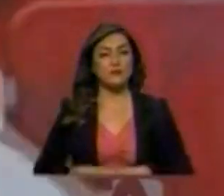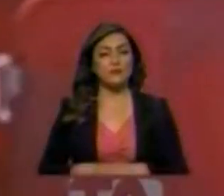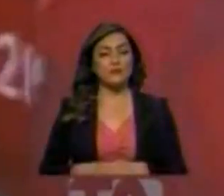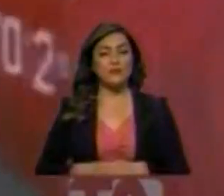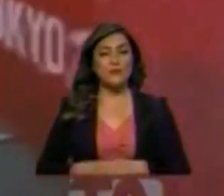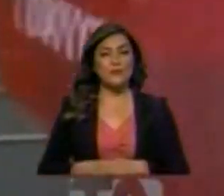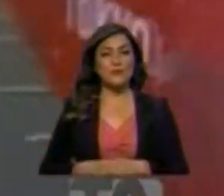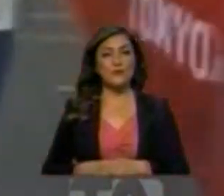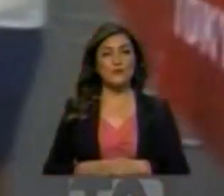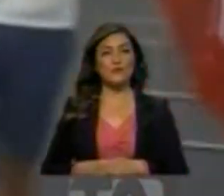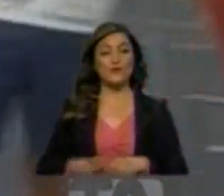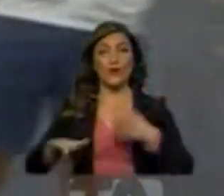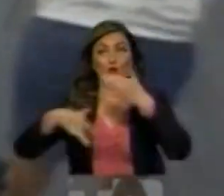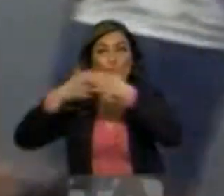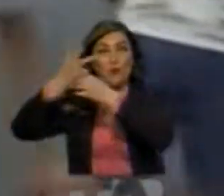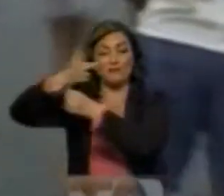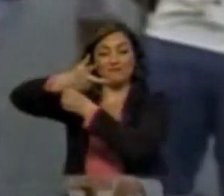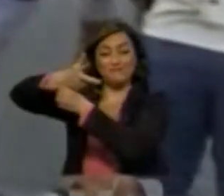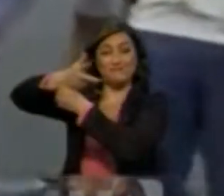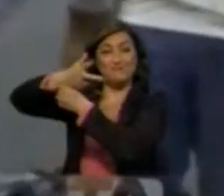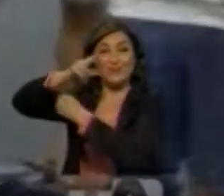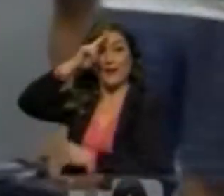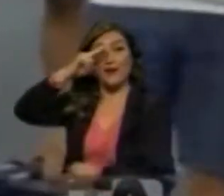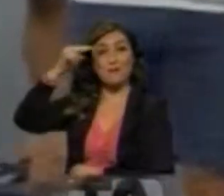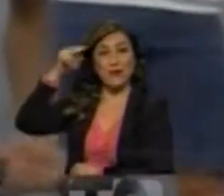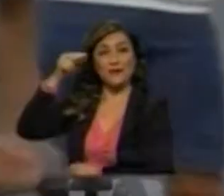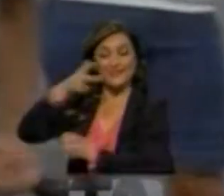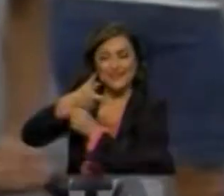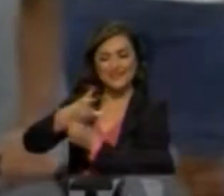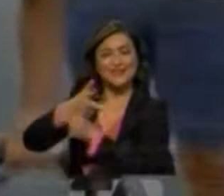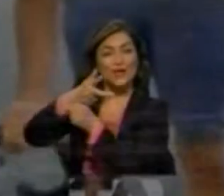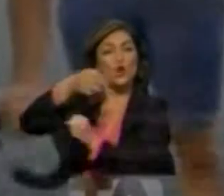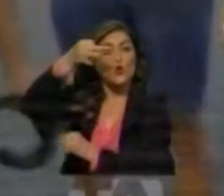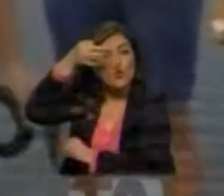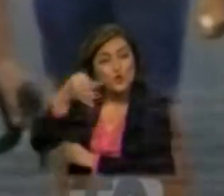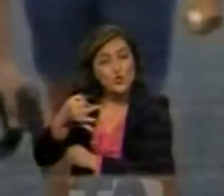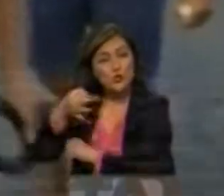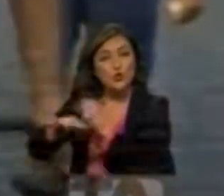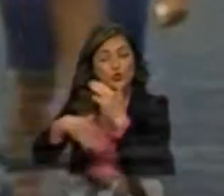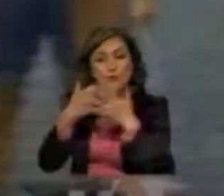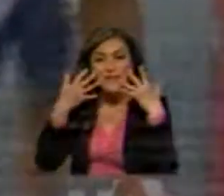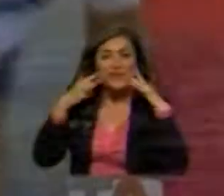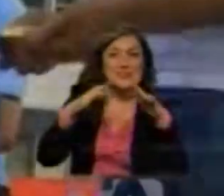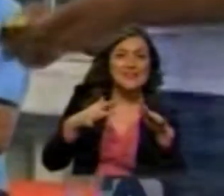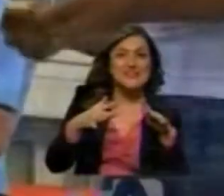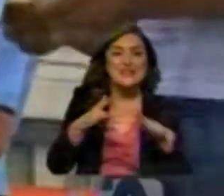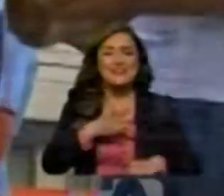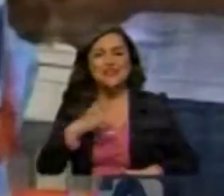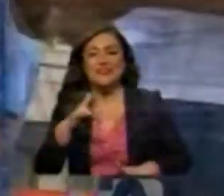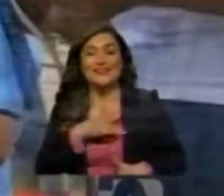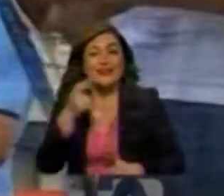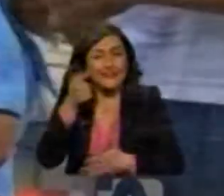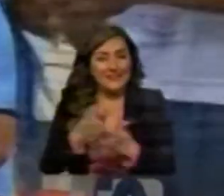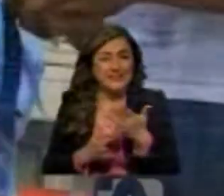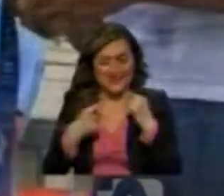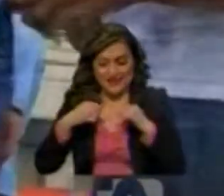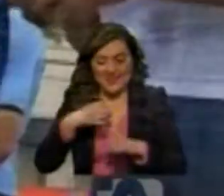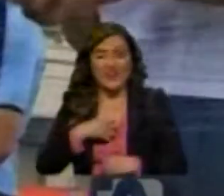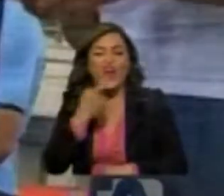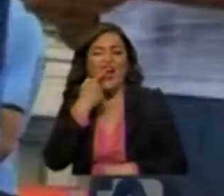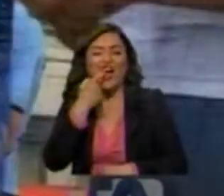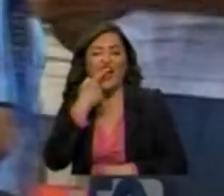Cuando todas las cámaras estaban sobre él, en su momento, en el momento en el que todos queríamos saber qué sentía nuestro medallista de